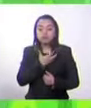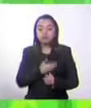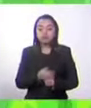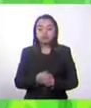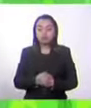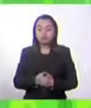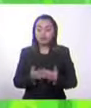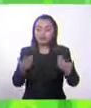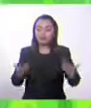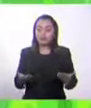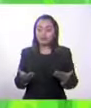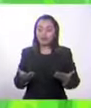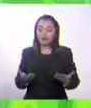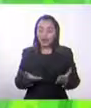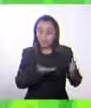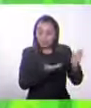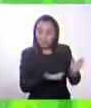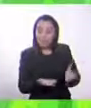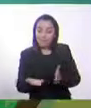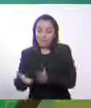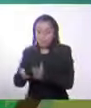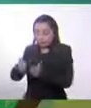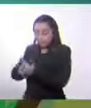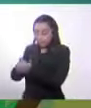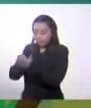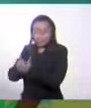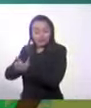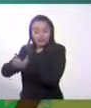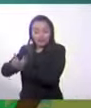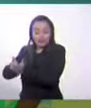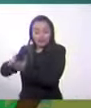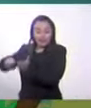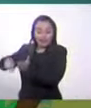¡A la orilla, marineros!